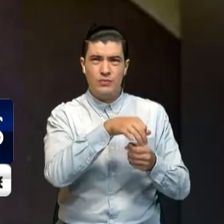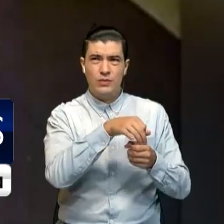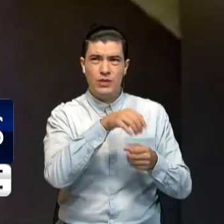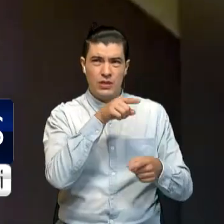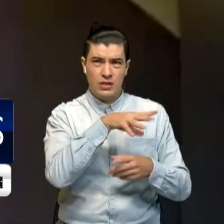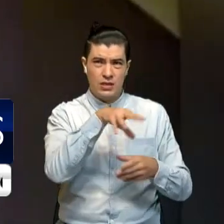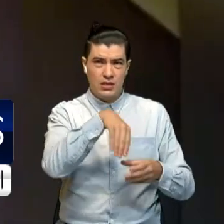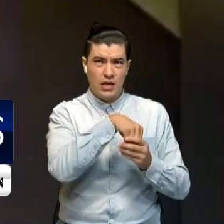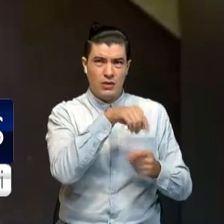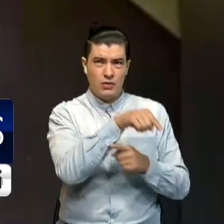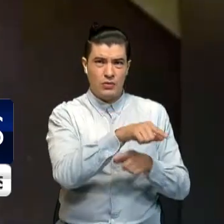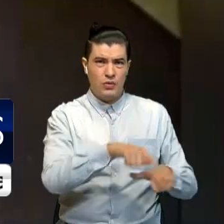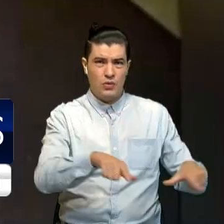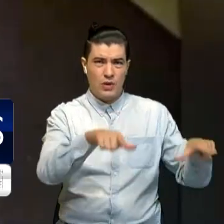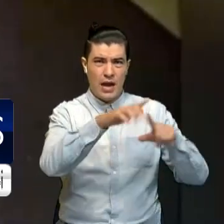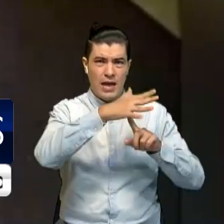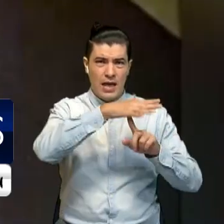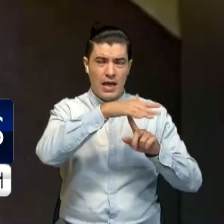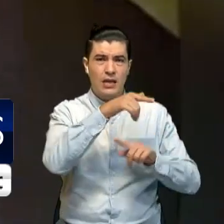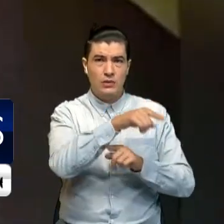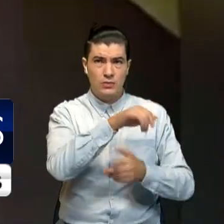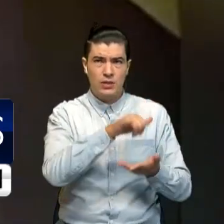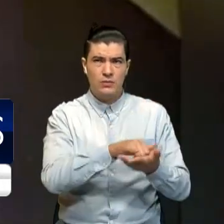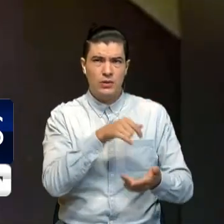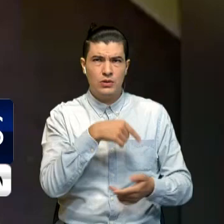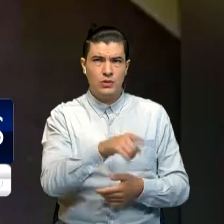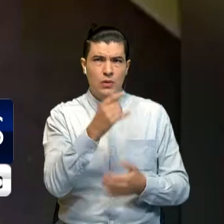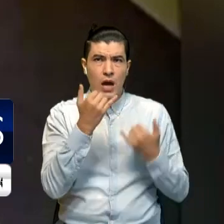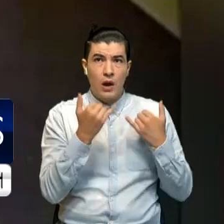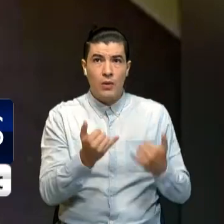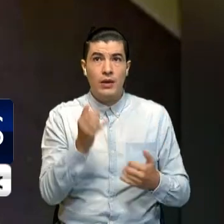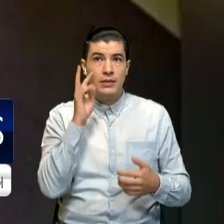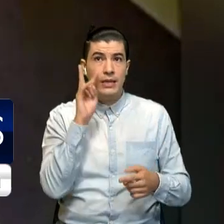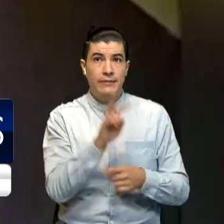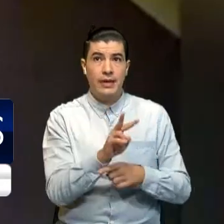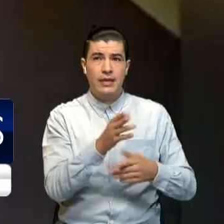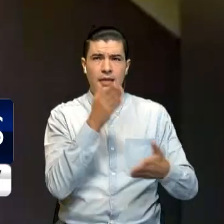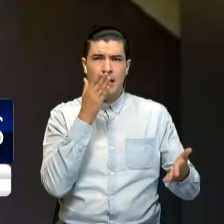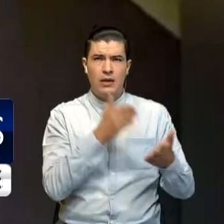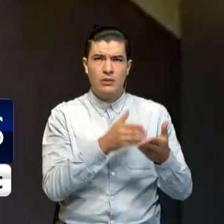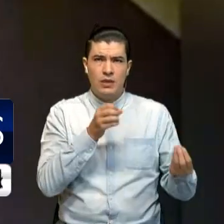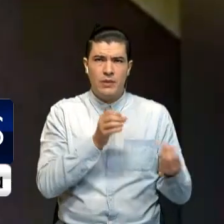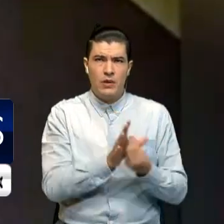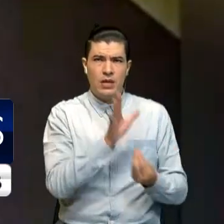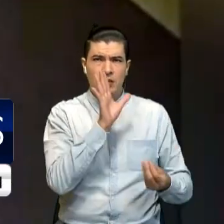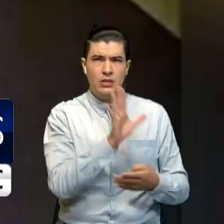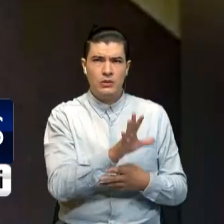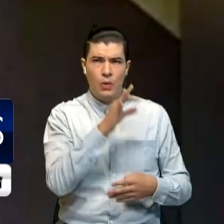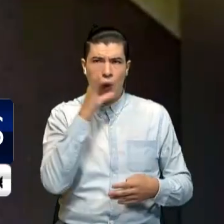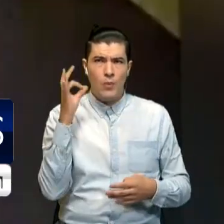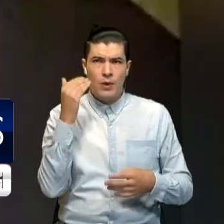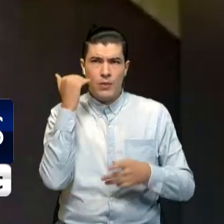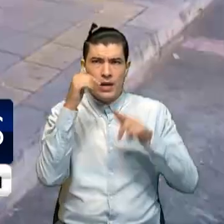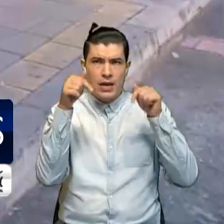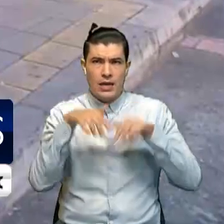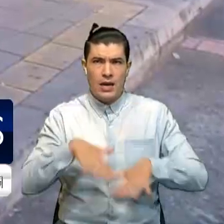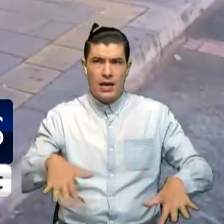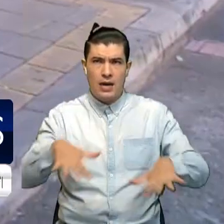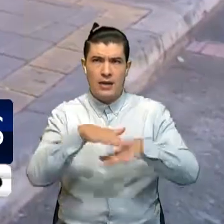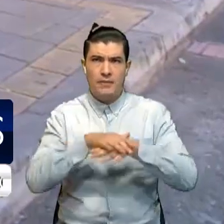hombre que resultó herido con un pico de botella por la mujer dejó al descubierto denuncias de abuso de mujeres a hombres en el área metropolitana